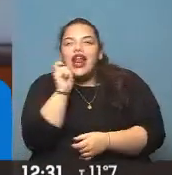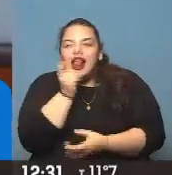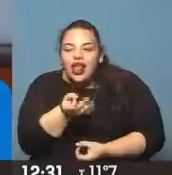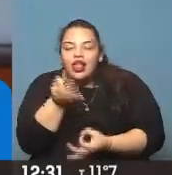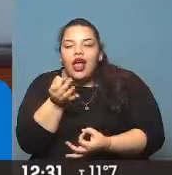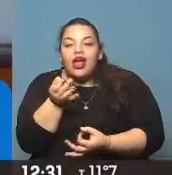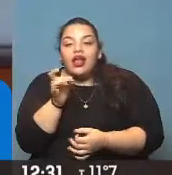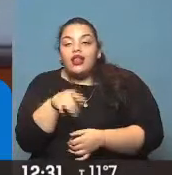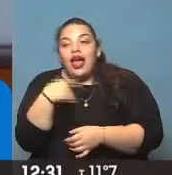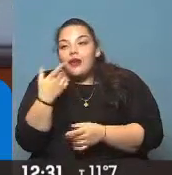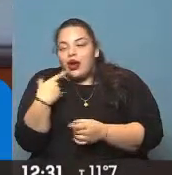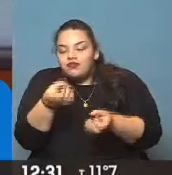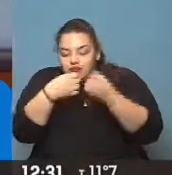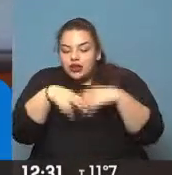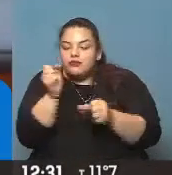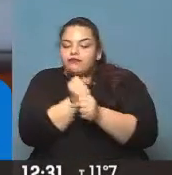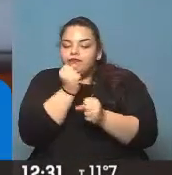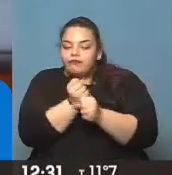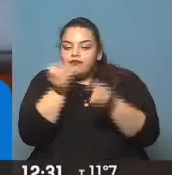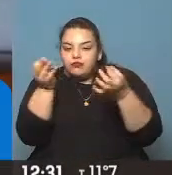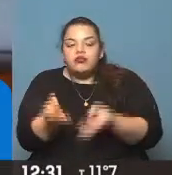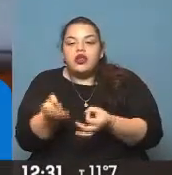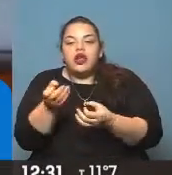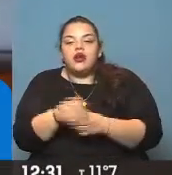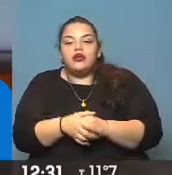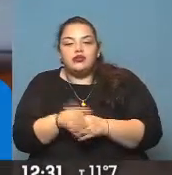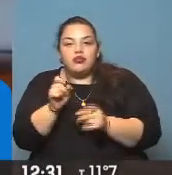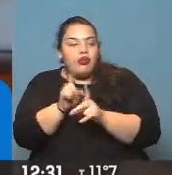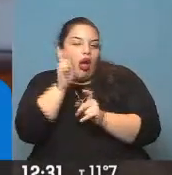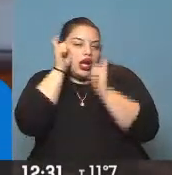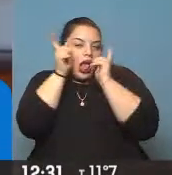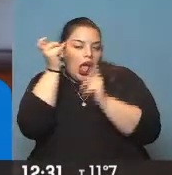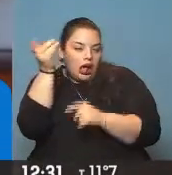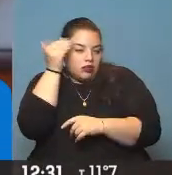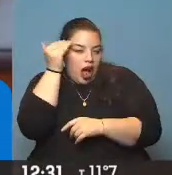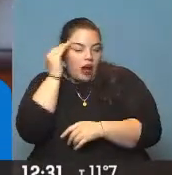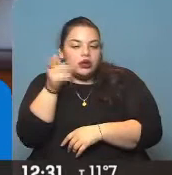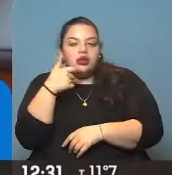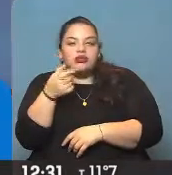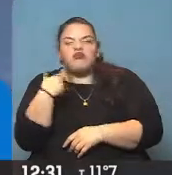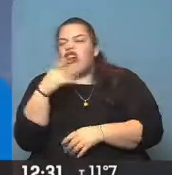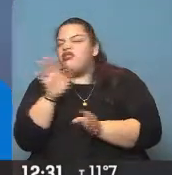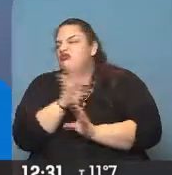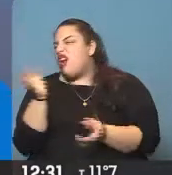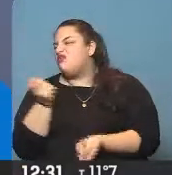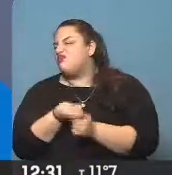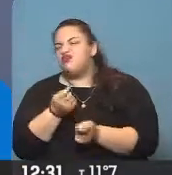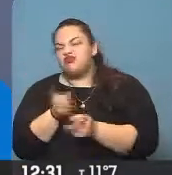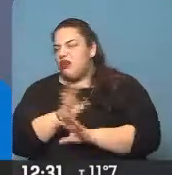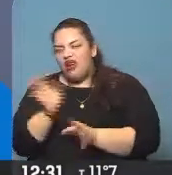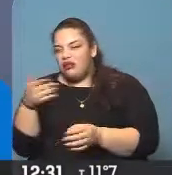en acción para poder materializar esas cosas qué bueno que se le pasan por la cara como fue del arquitecto legista bueno no sé no quiero hablar directo ahora